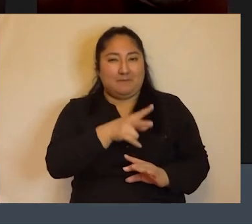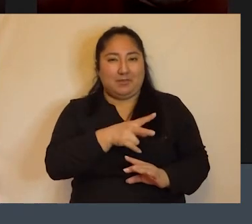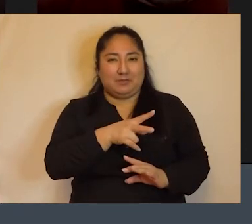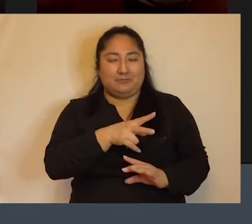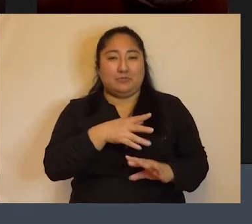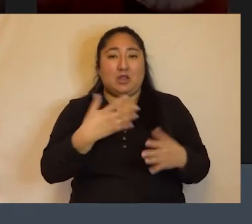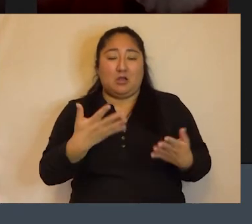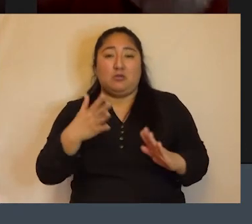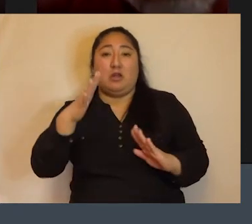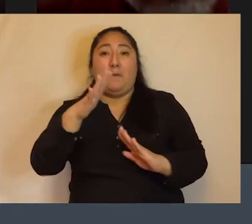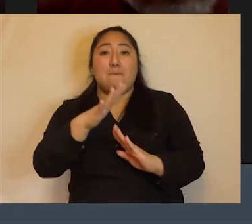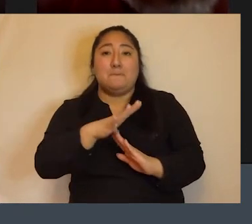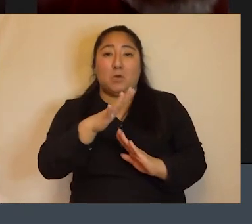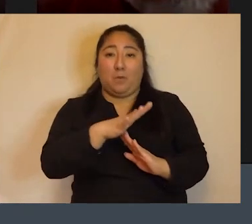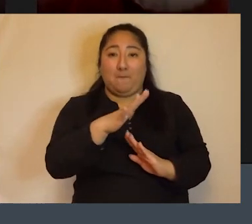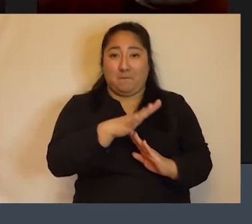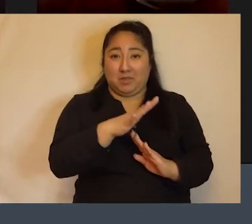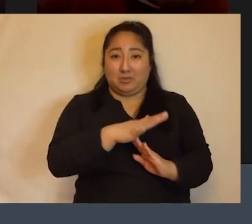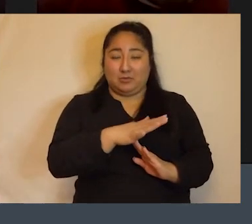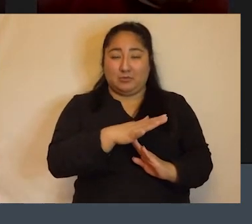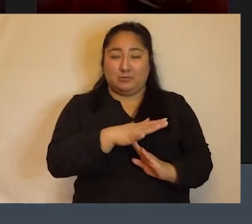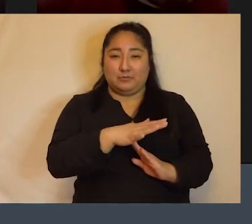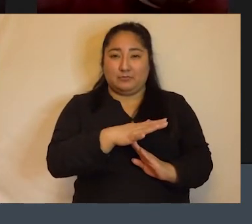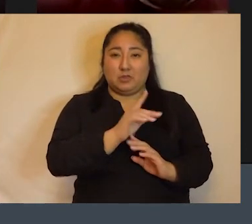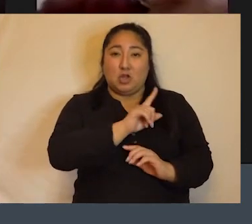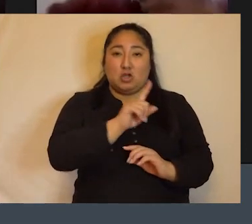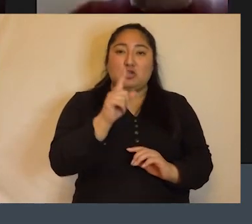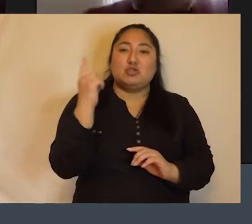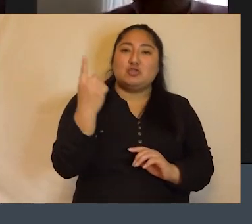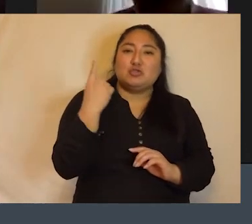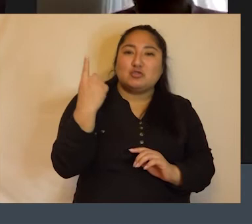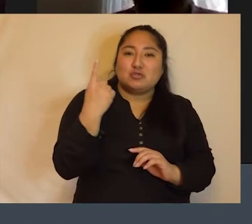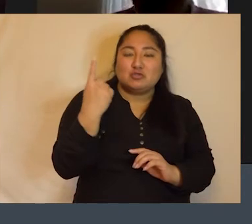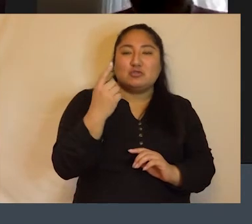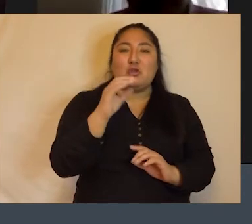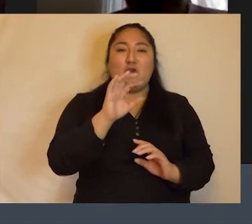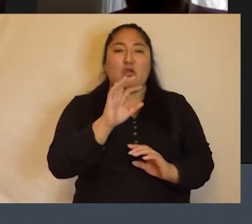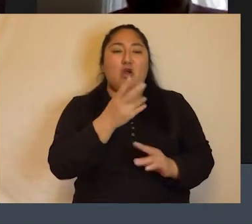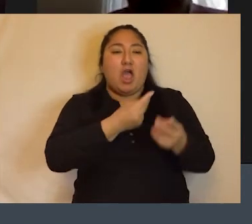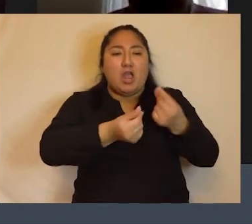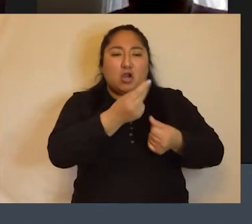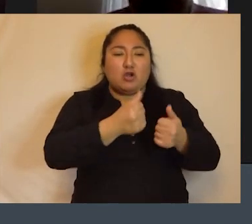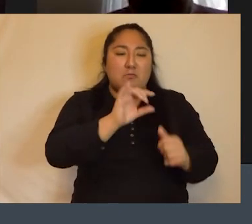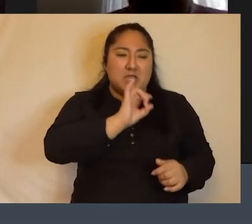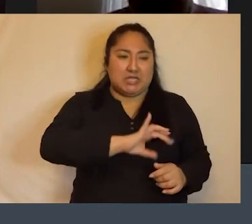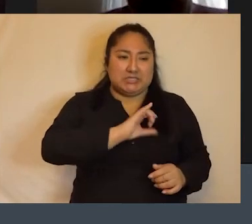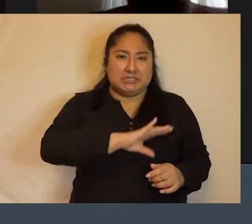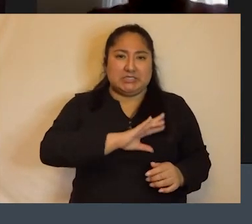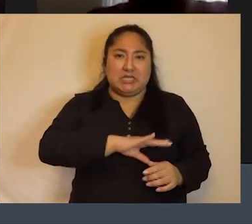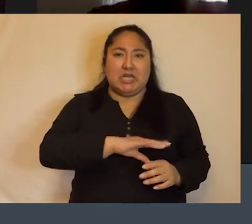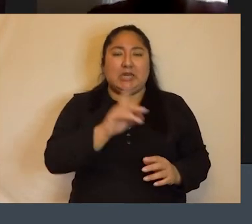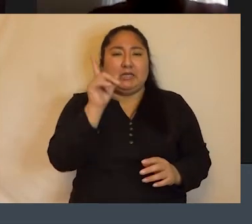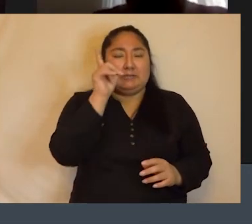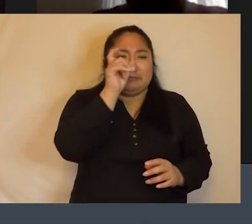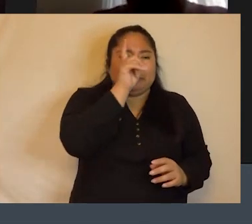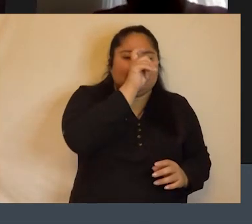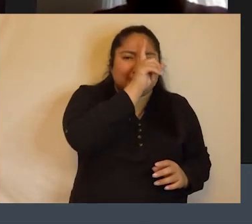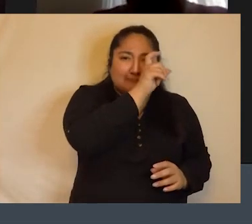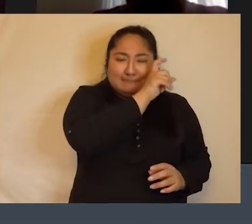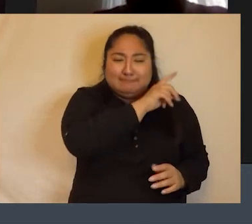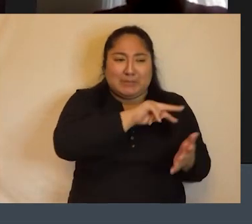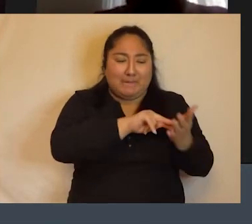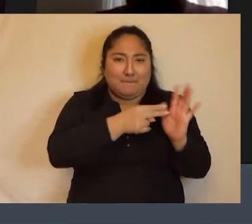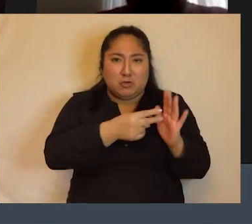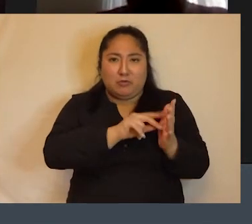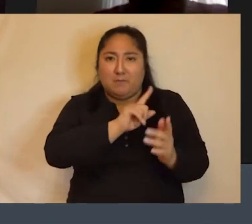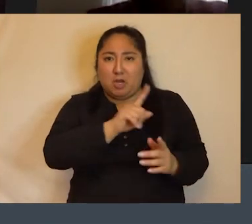tener muy presente, ¿sí? Estamos en un momento en los cuales no solamente la economía chilena está en una situación de crisis, sino que la economía mundial